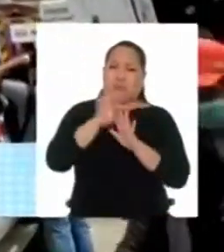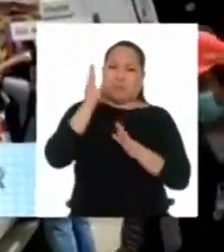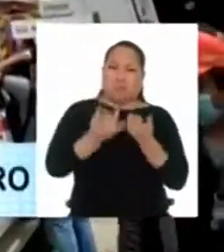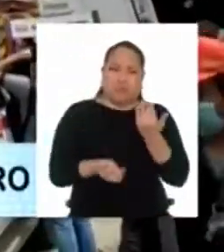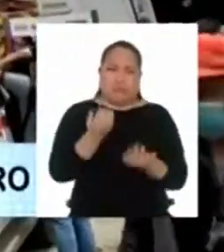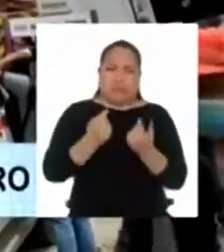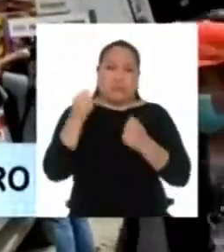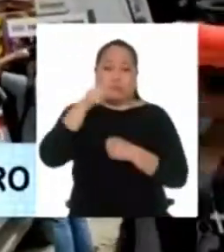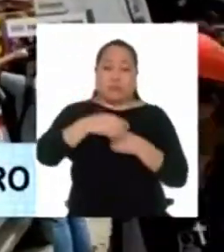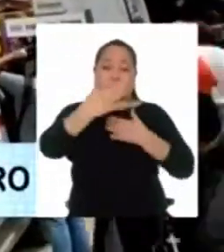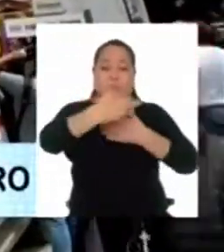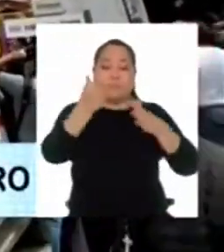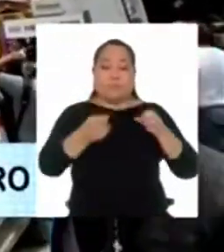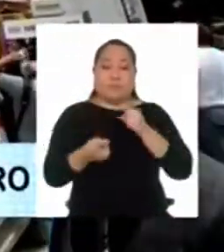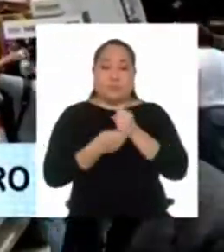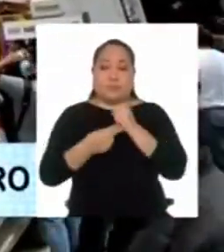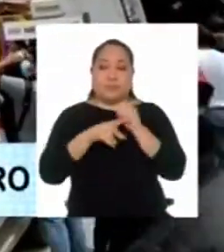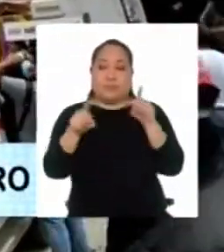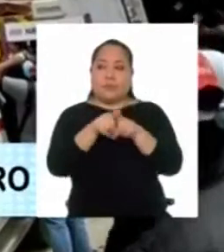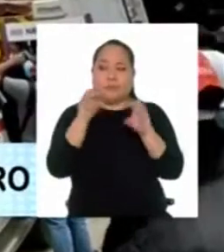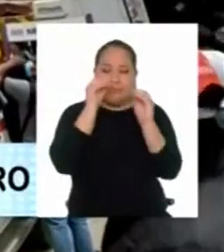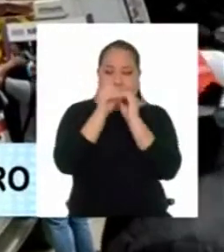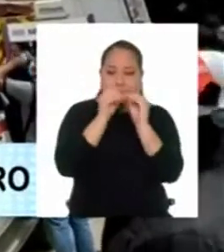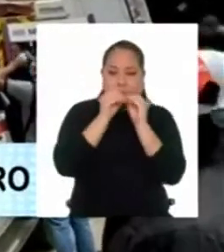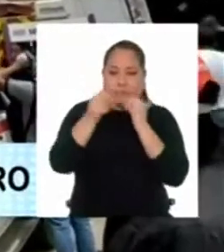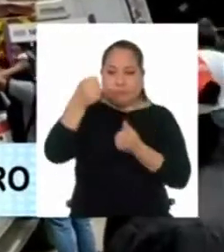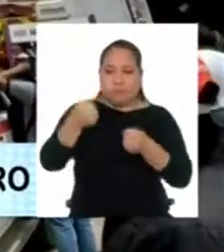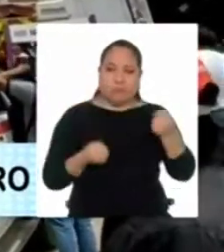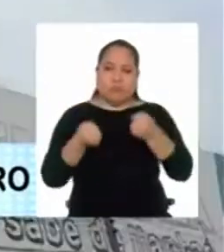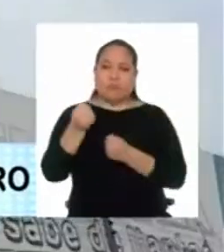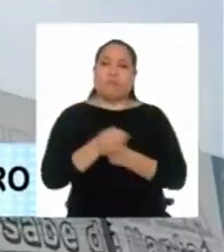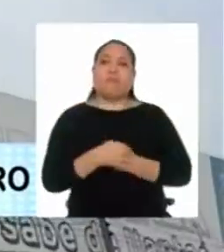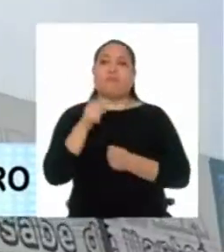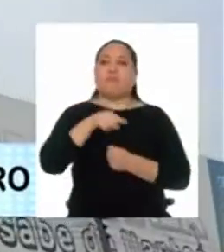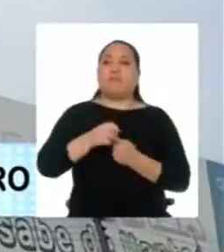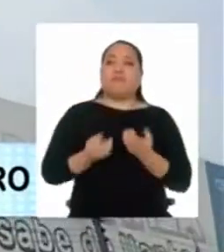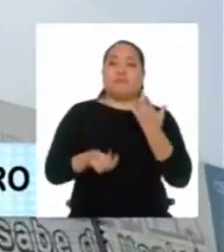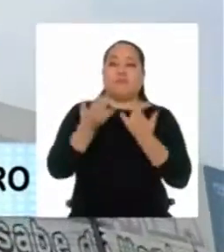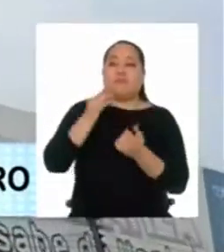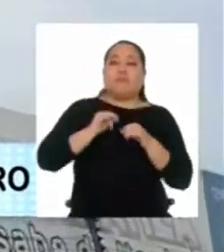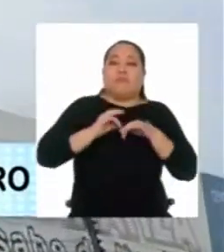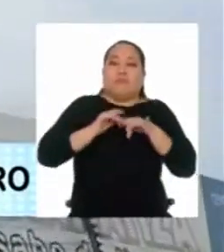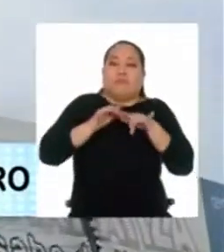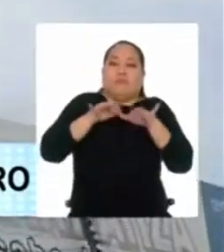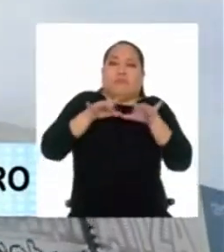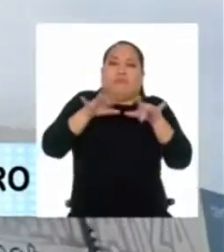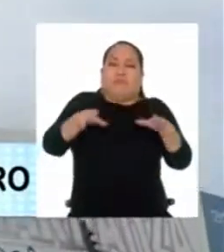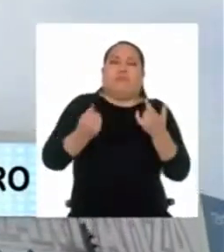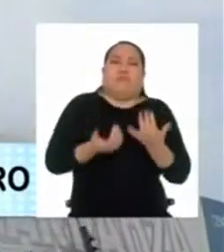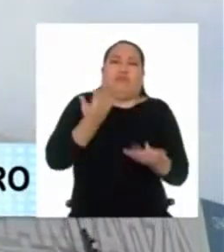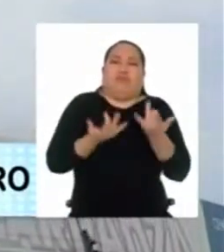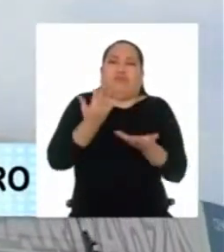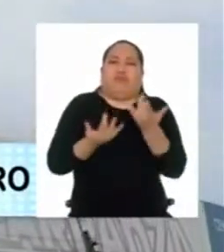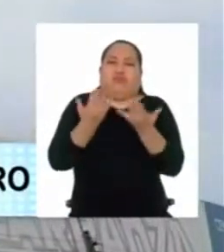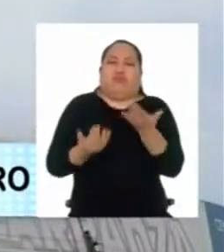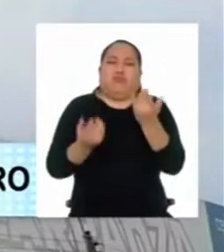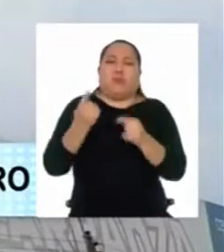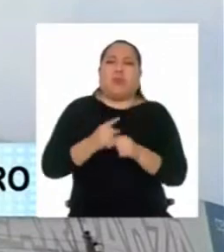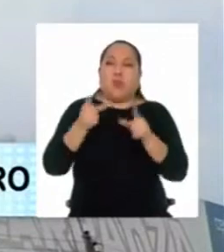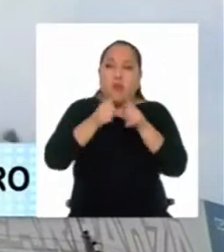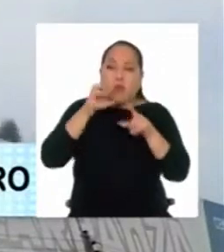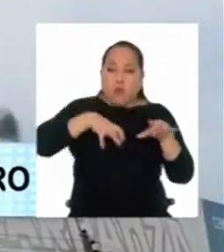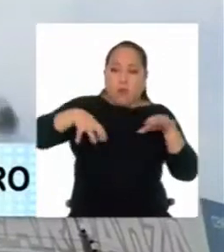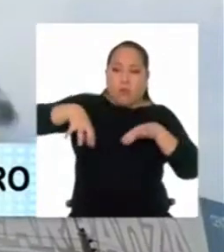de este almacén, dedicado también a la reparación de vehículos, provocó que el fuego se propague rápidamente por todos los